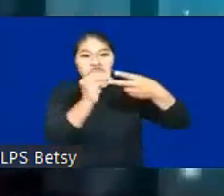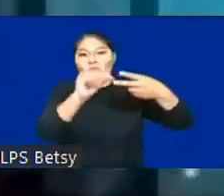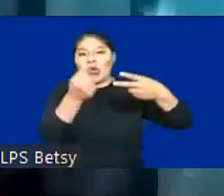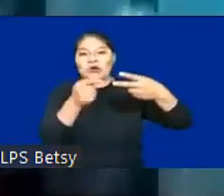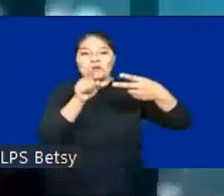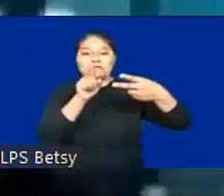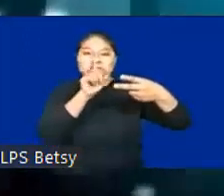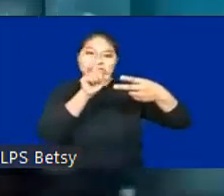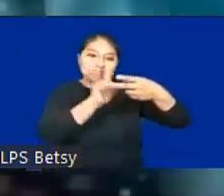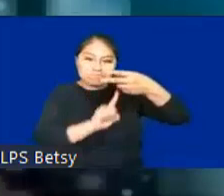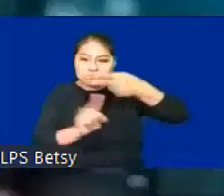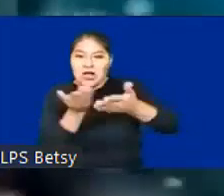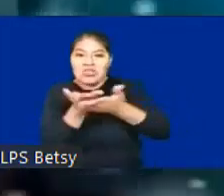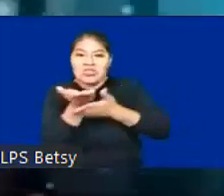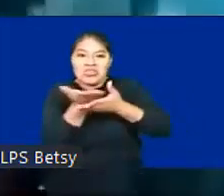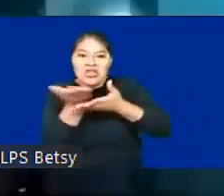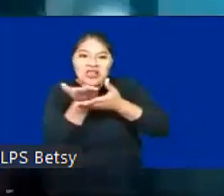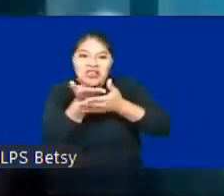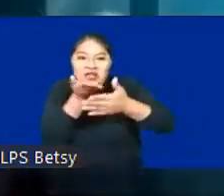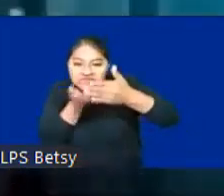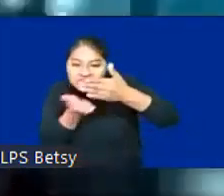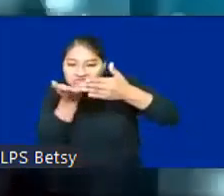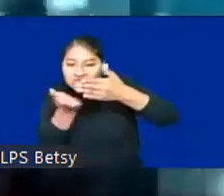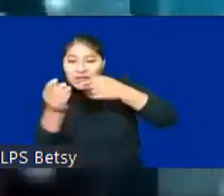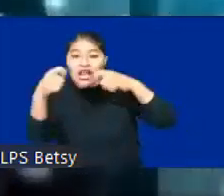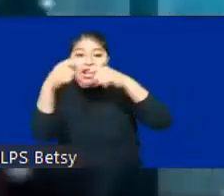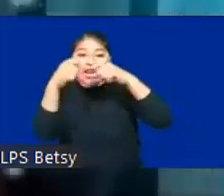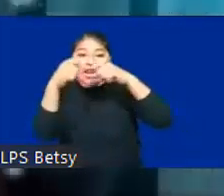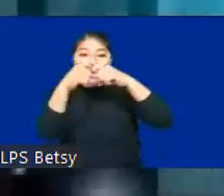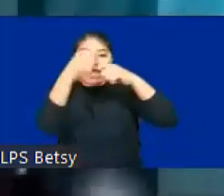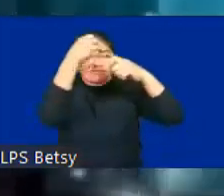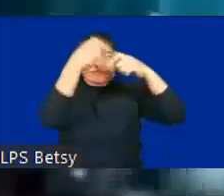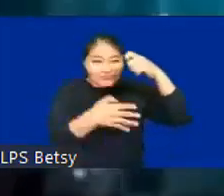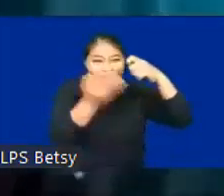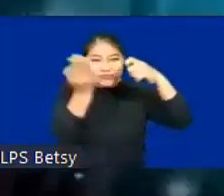electrónico llena, o podría cualquier otro